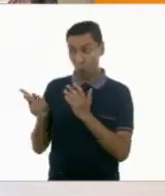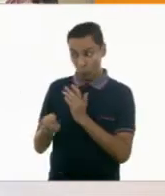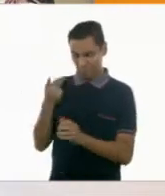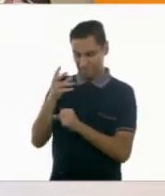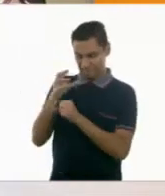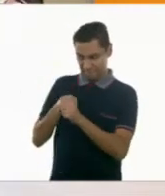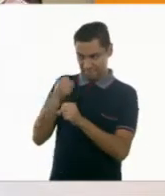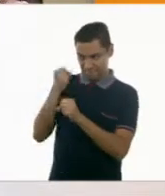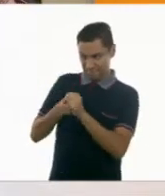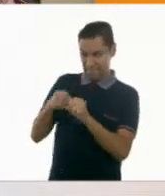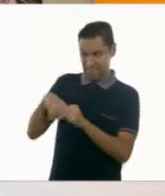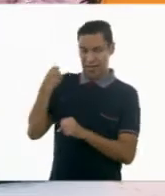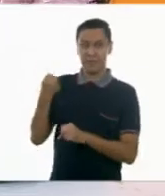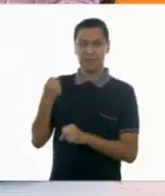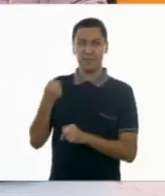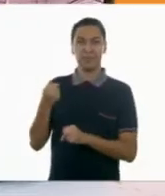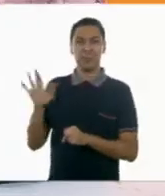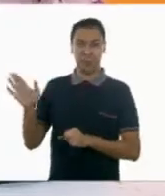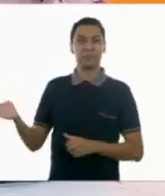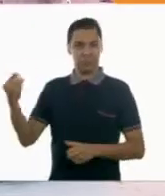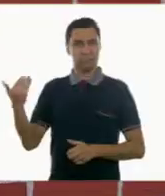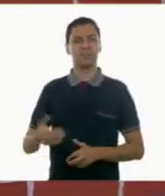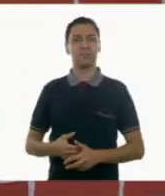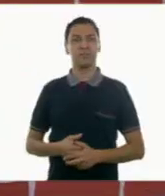intentarlo. Ahí.